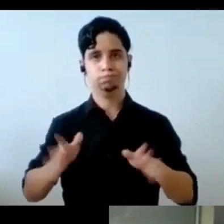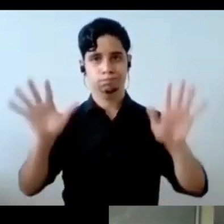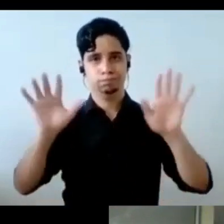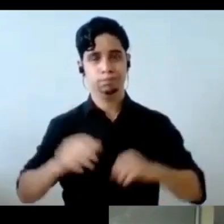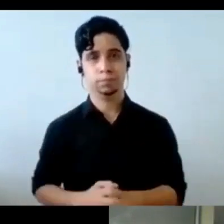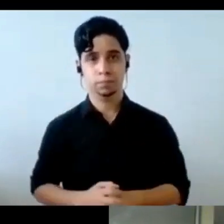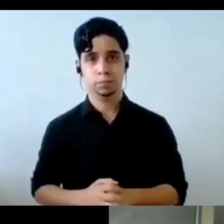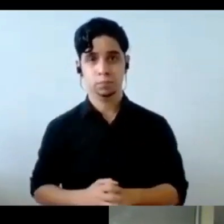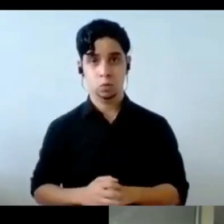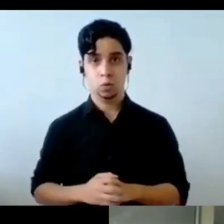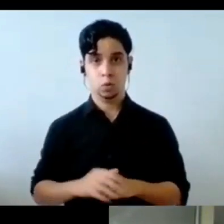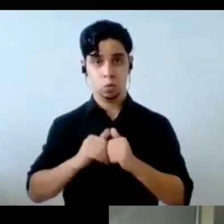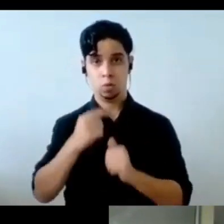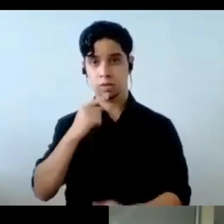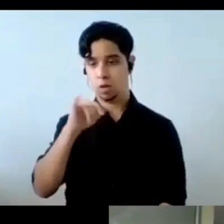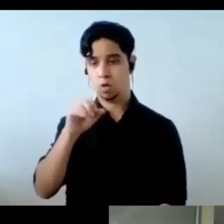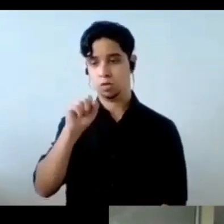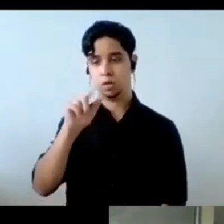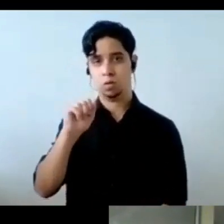Joselo Arroyo.